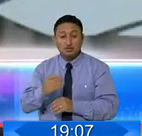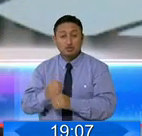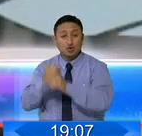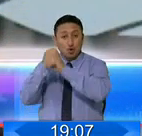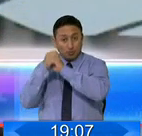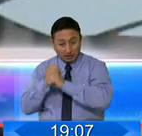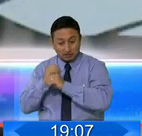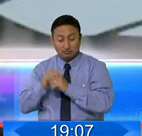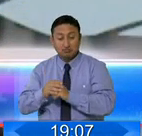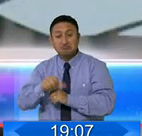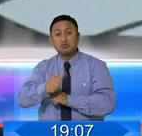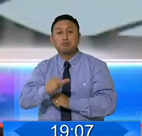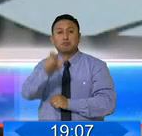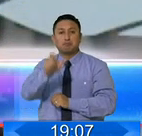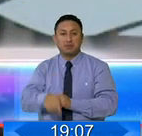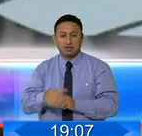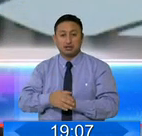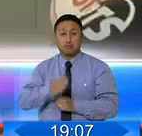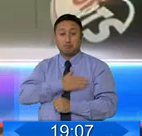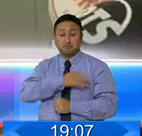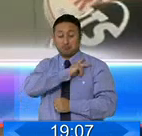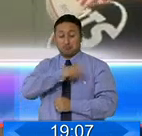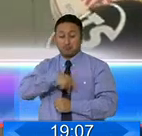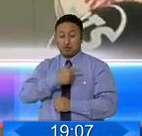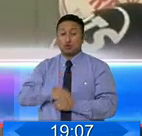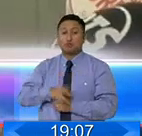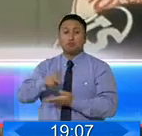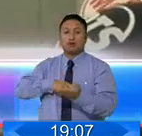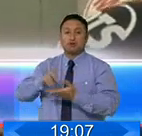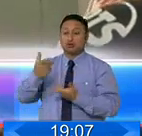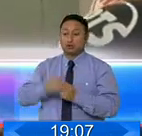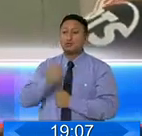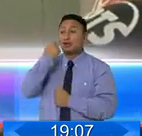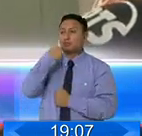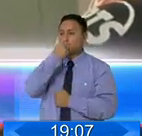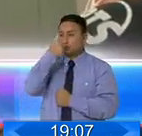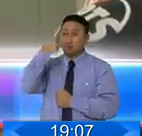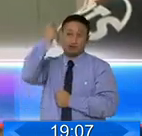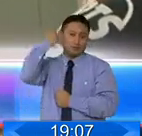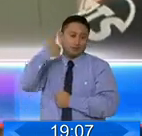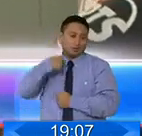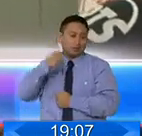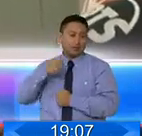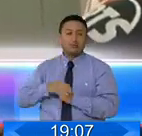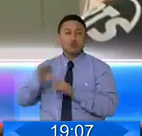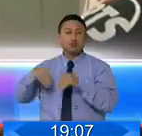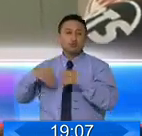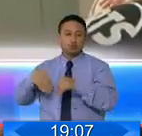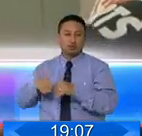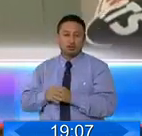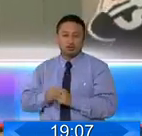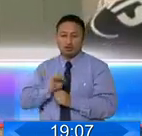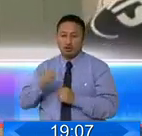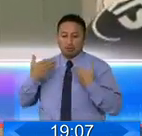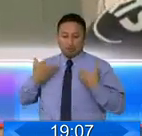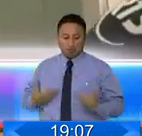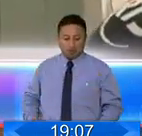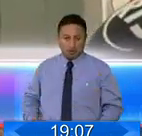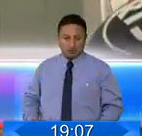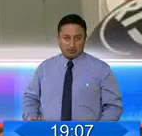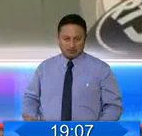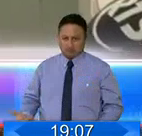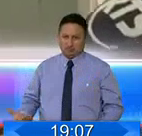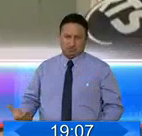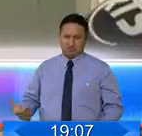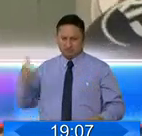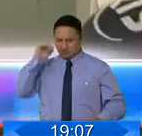utilizado lamentablemente para que les paguen desde el gabinete de belleza, pasando por el supermercado o algún vestido. Es decir, me parece